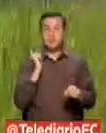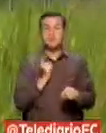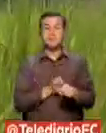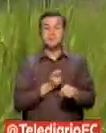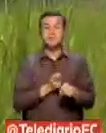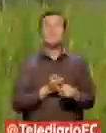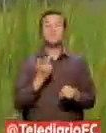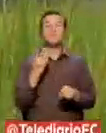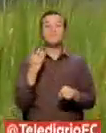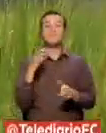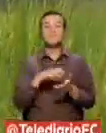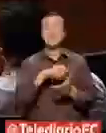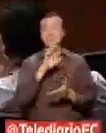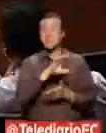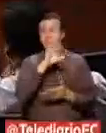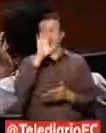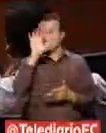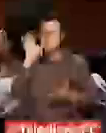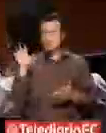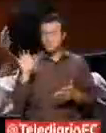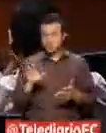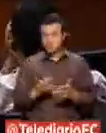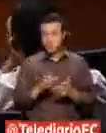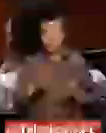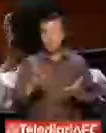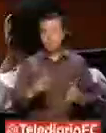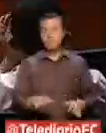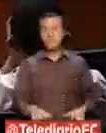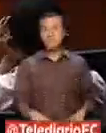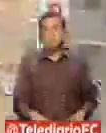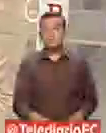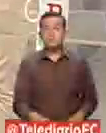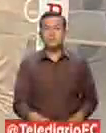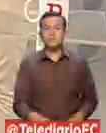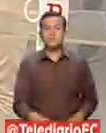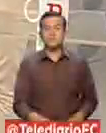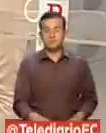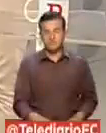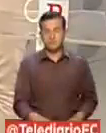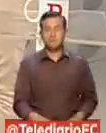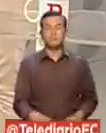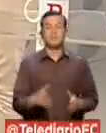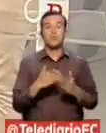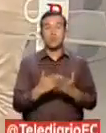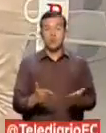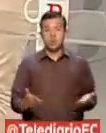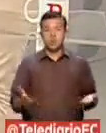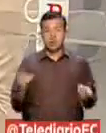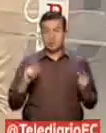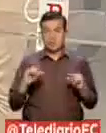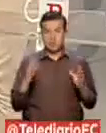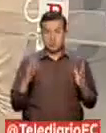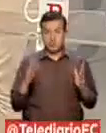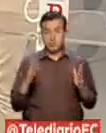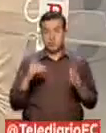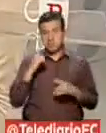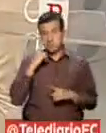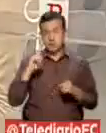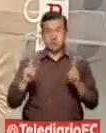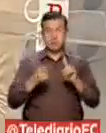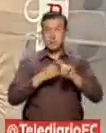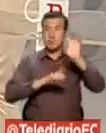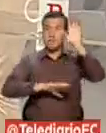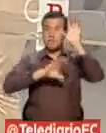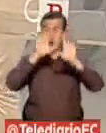específicamente en 14 provincias. César Eduarte, Telediario. Y los productos orgánicos fueron los protagonistas de la primera